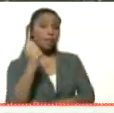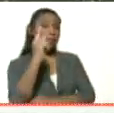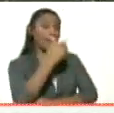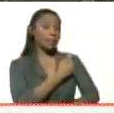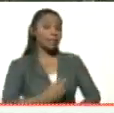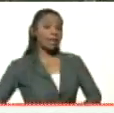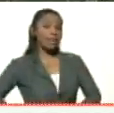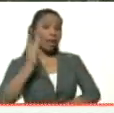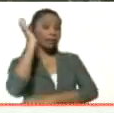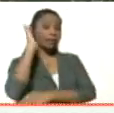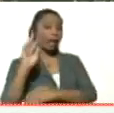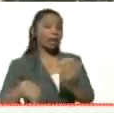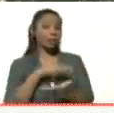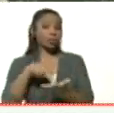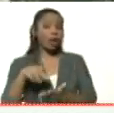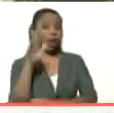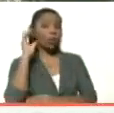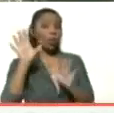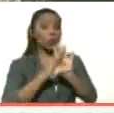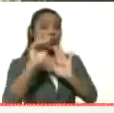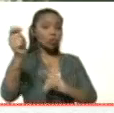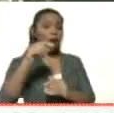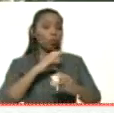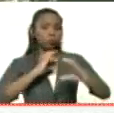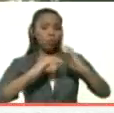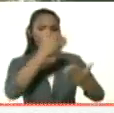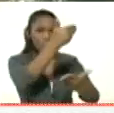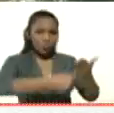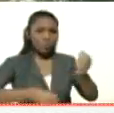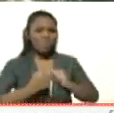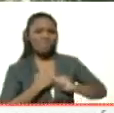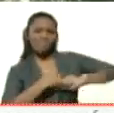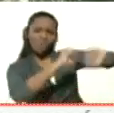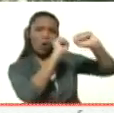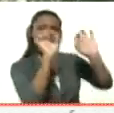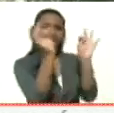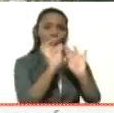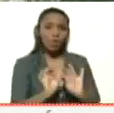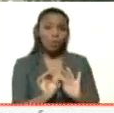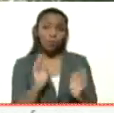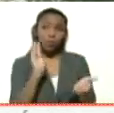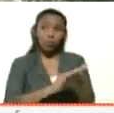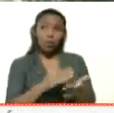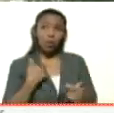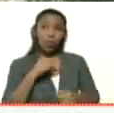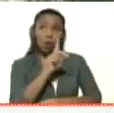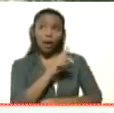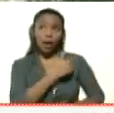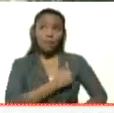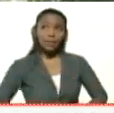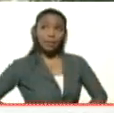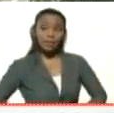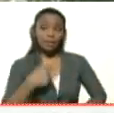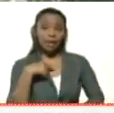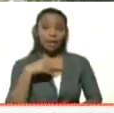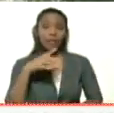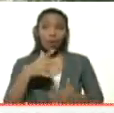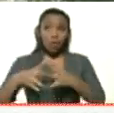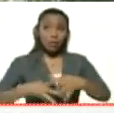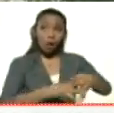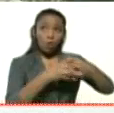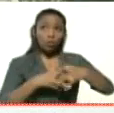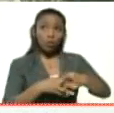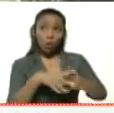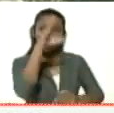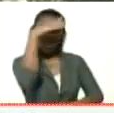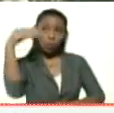de la Asamblea Nacional Constituyente un comunicado en rechazo a las medidas tomadas por el presidente de los Estados Unidos,